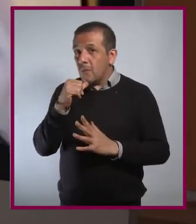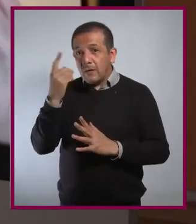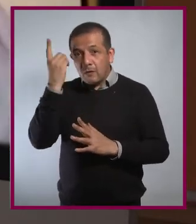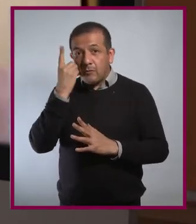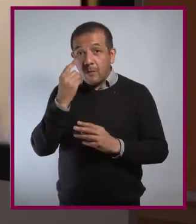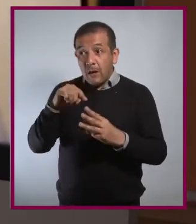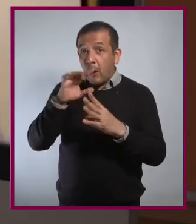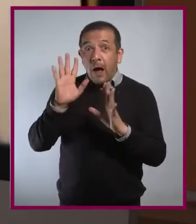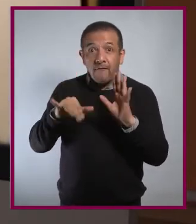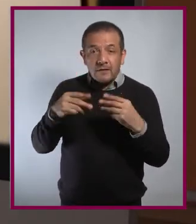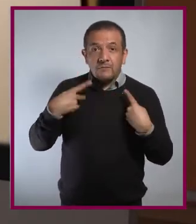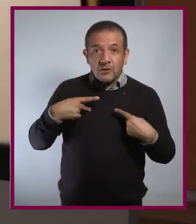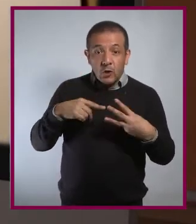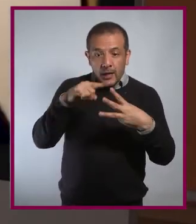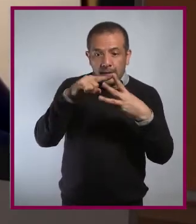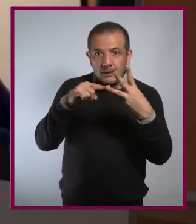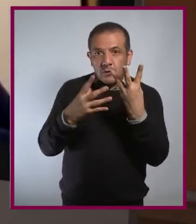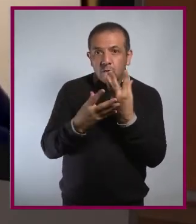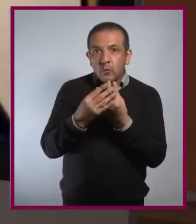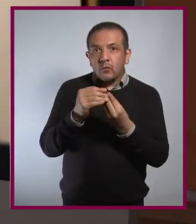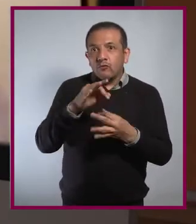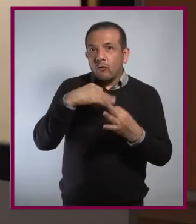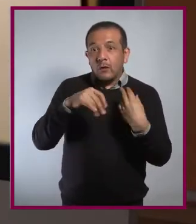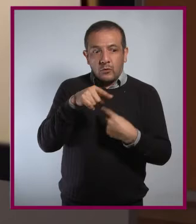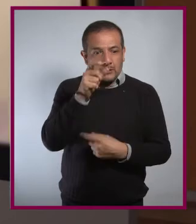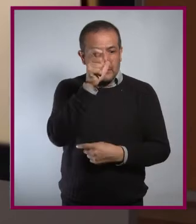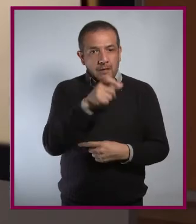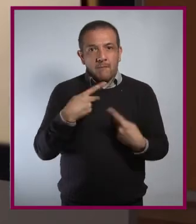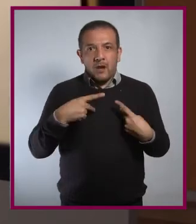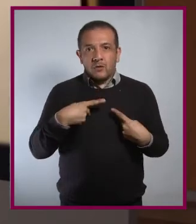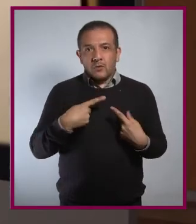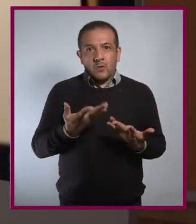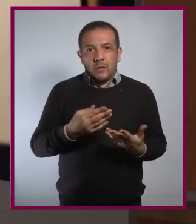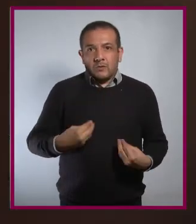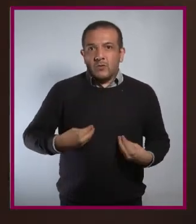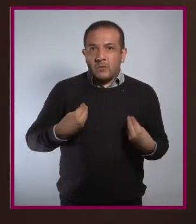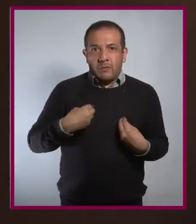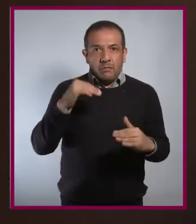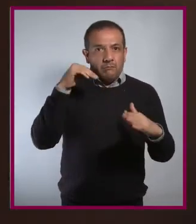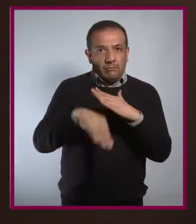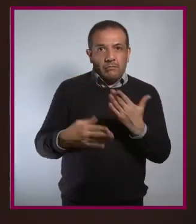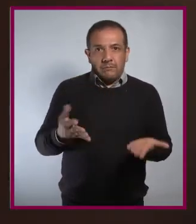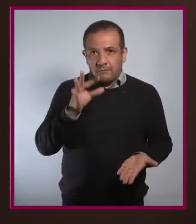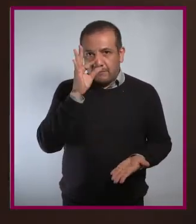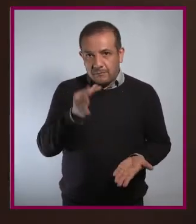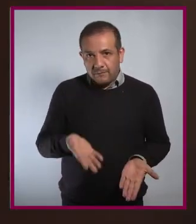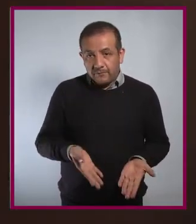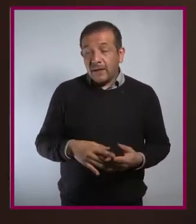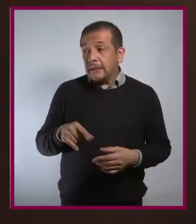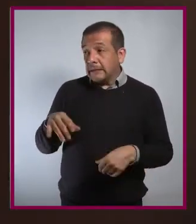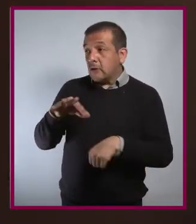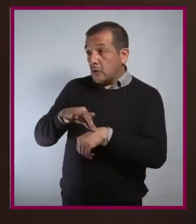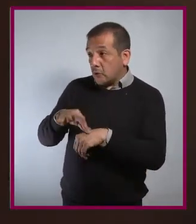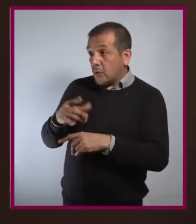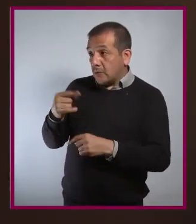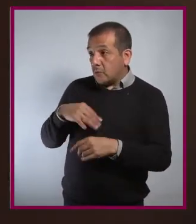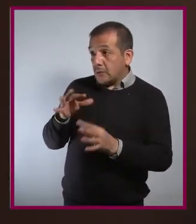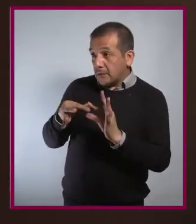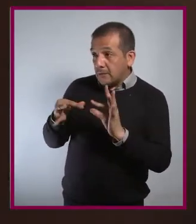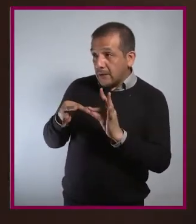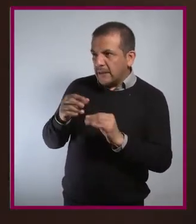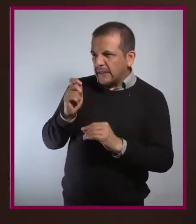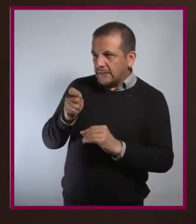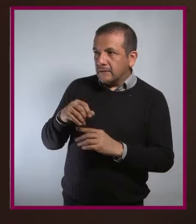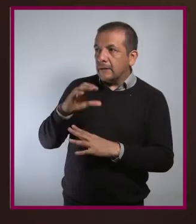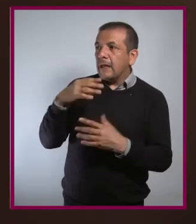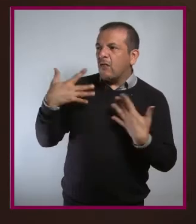quien lo tiene todo. Ya se imaginarán la calidad de vida que tendrá esta persona. Doctora, ya nos mencionaba un poquito de esto, pero ¿existe